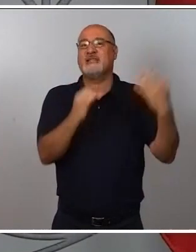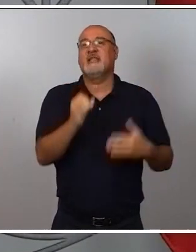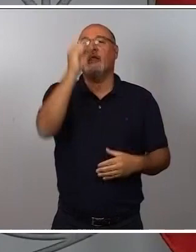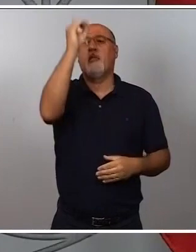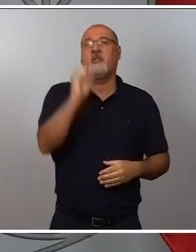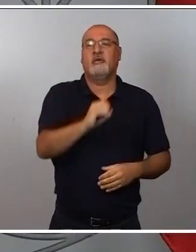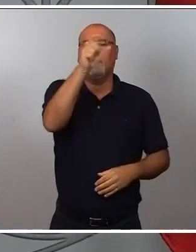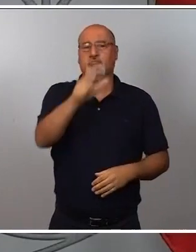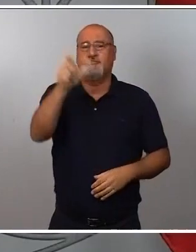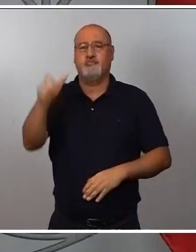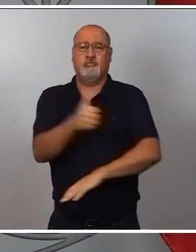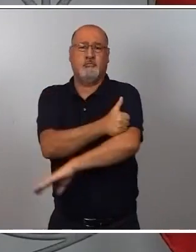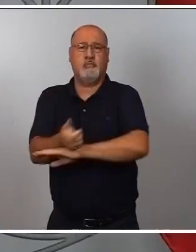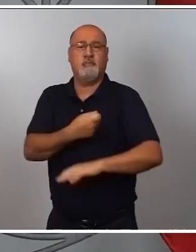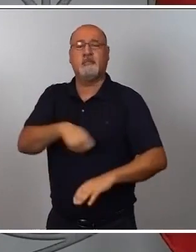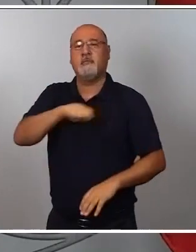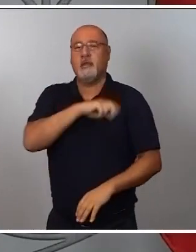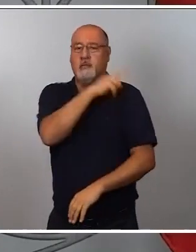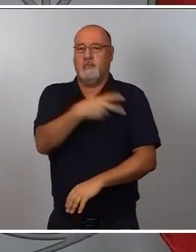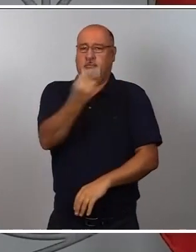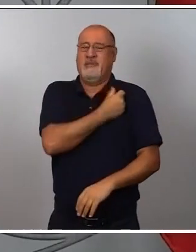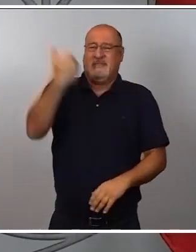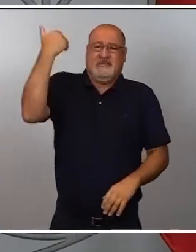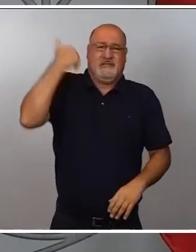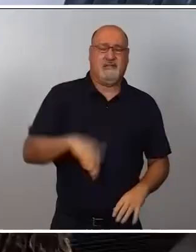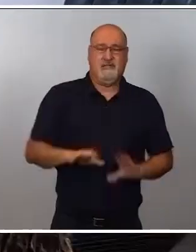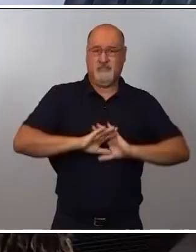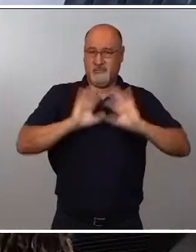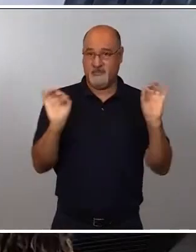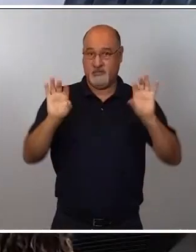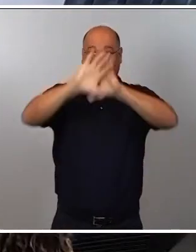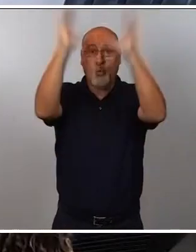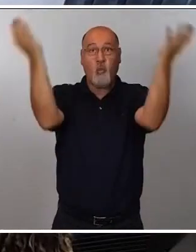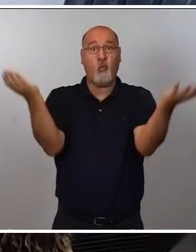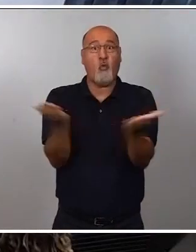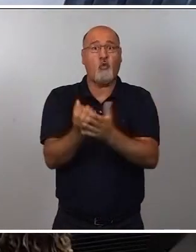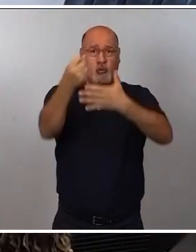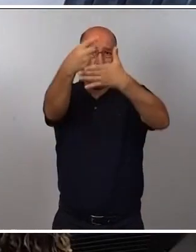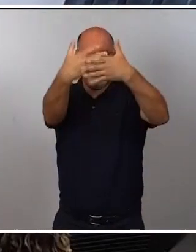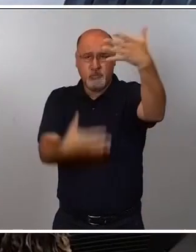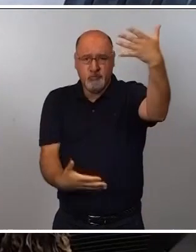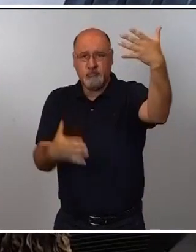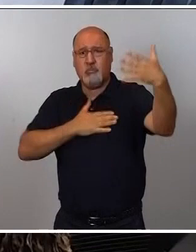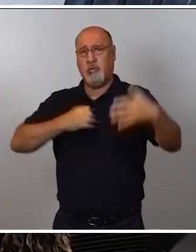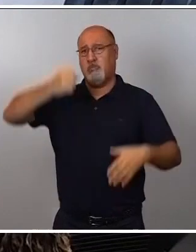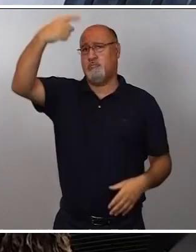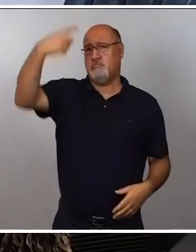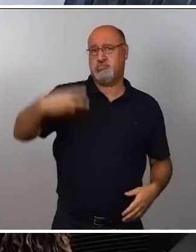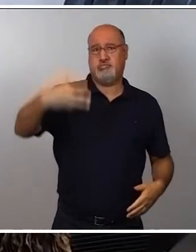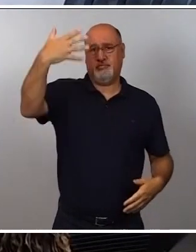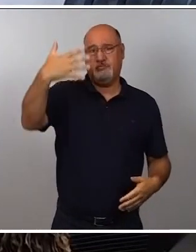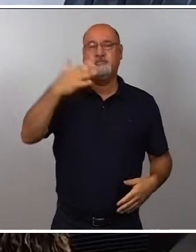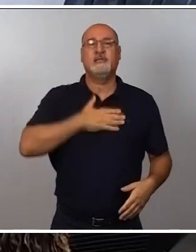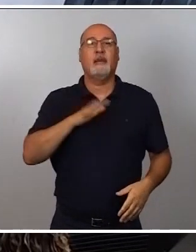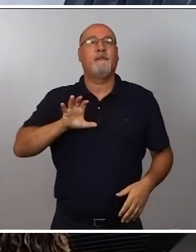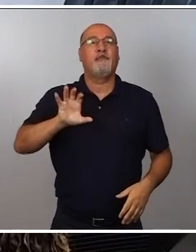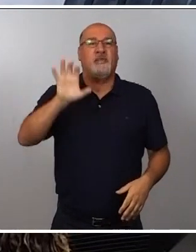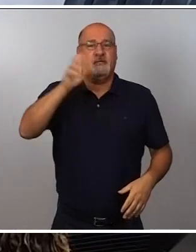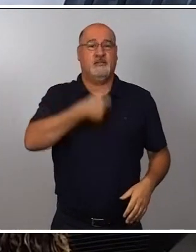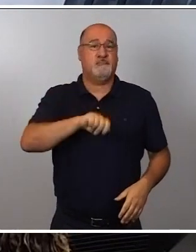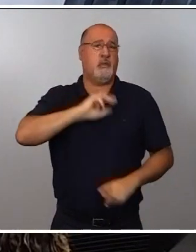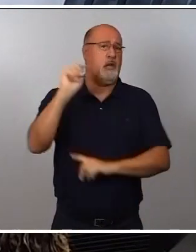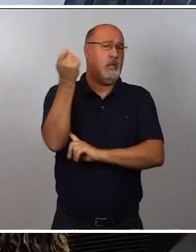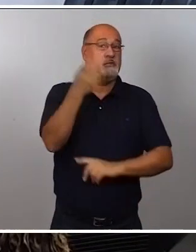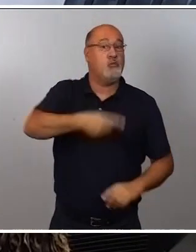posicionándonos no guiedazgo mundial da vacunación. Creo que é un éxito de país del que sentirnos orgullosos,